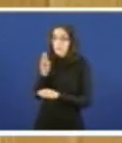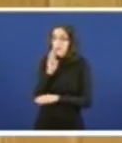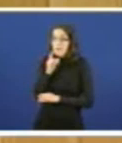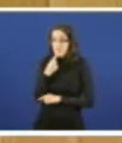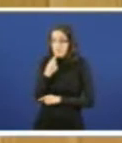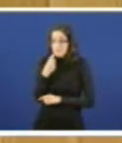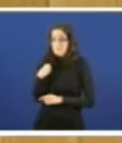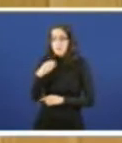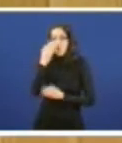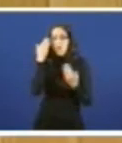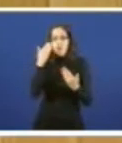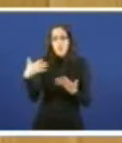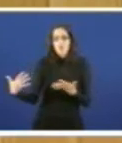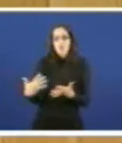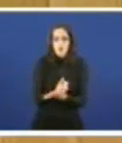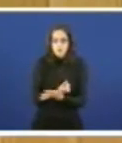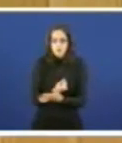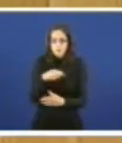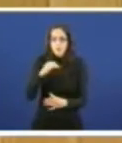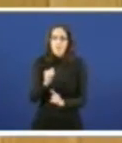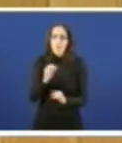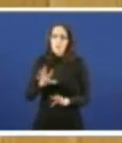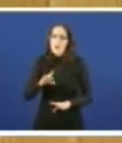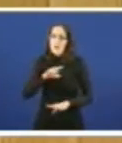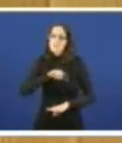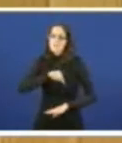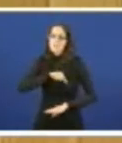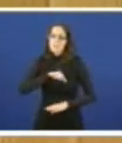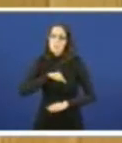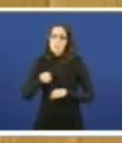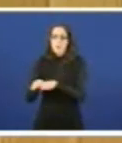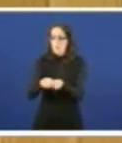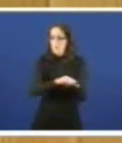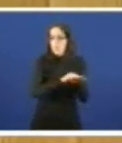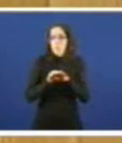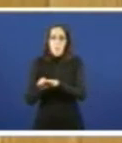esas conmemoracións latexa un espírito uniforme. Se